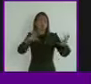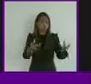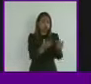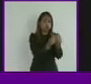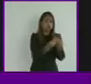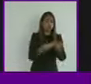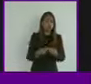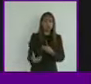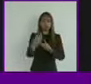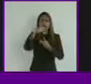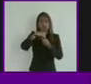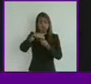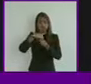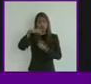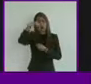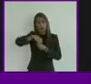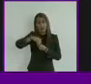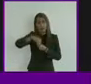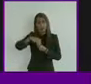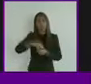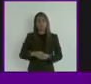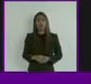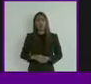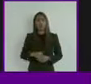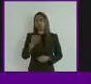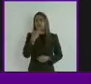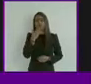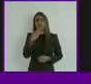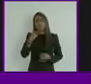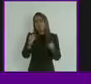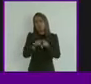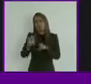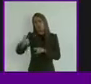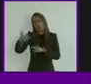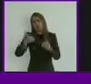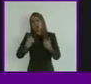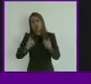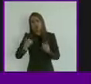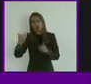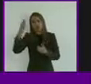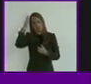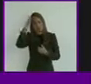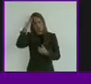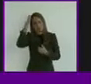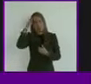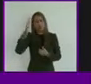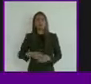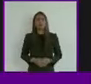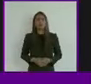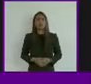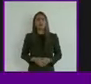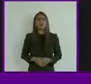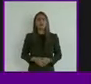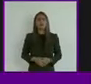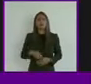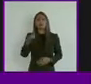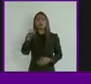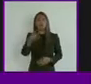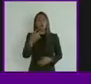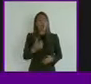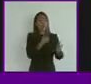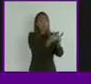dirección de Beth y Rafa, ¿no? Me parece muy atinada, y otros compañeros líderes, donde buscan a través de las